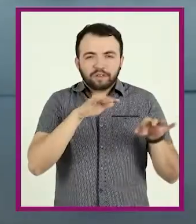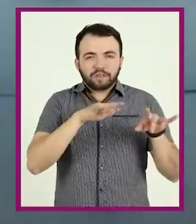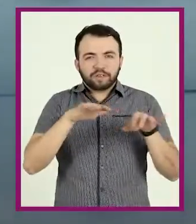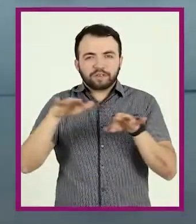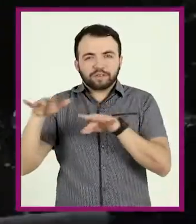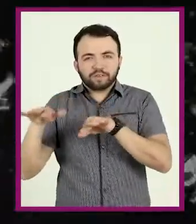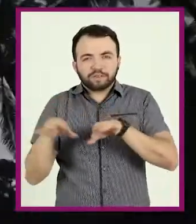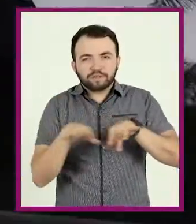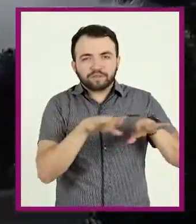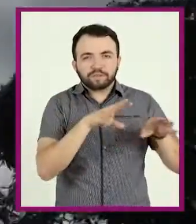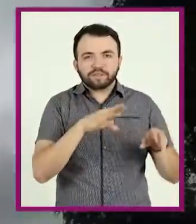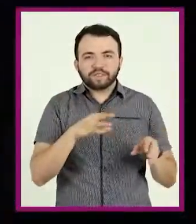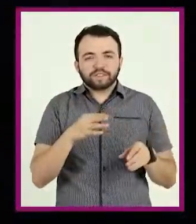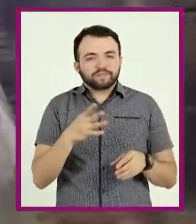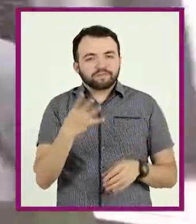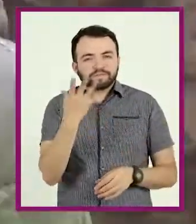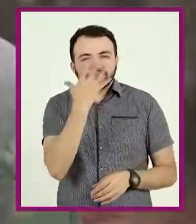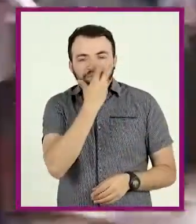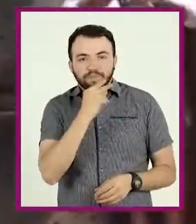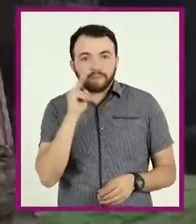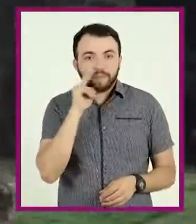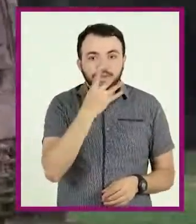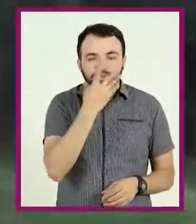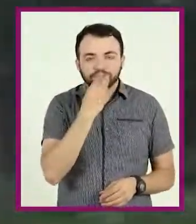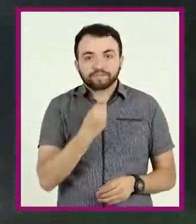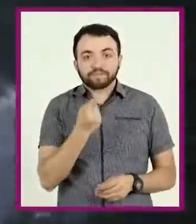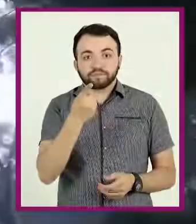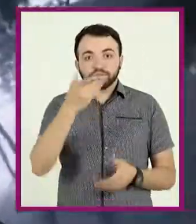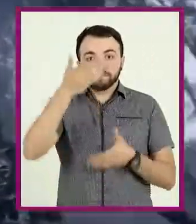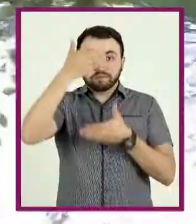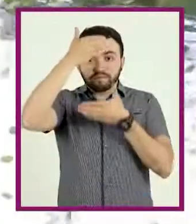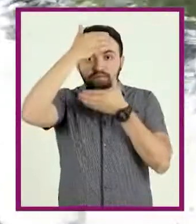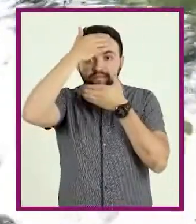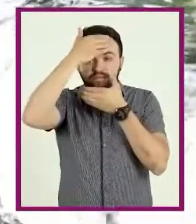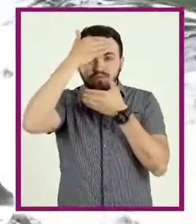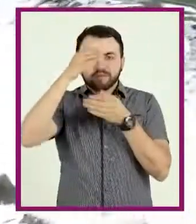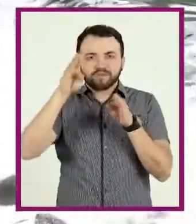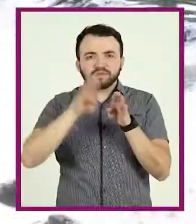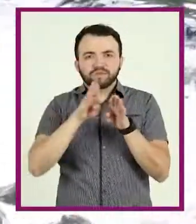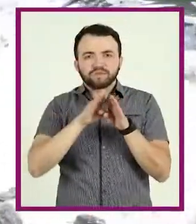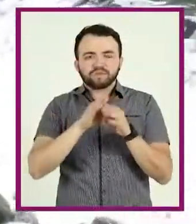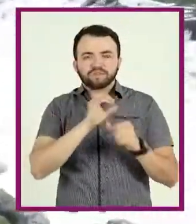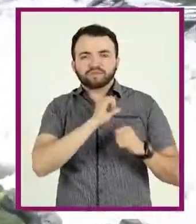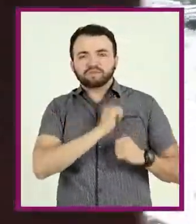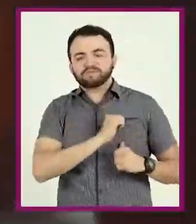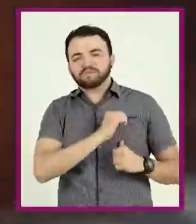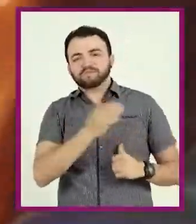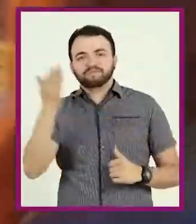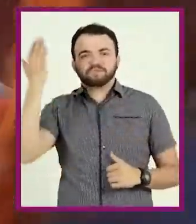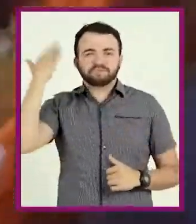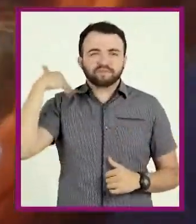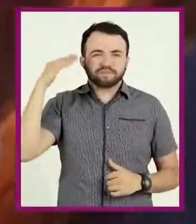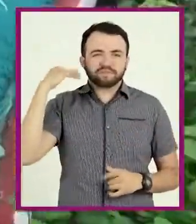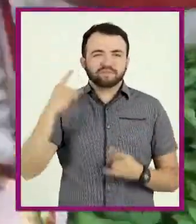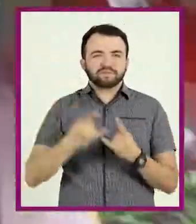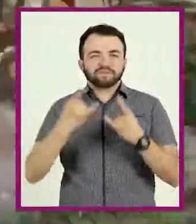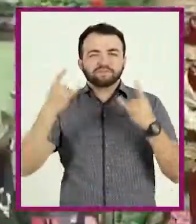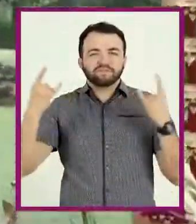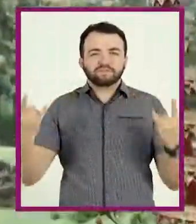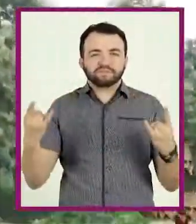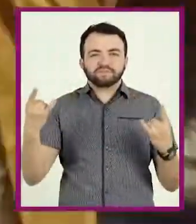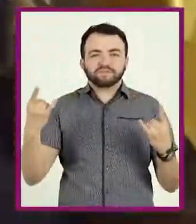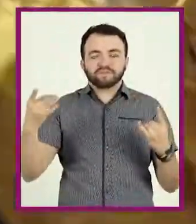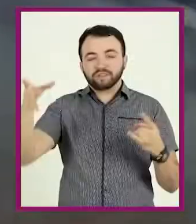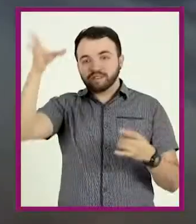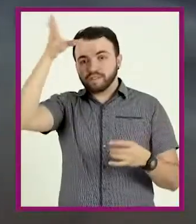de paraíso en la tierra. Los vietnamitas son herederos de una cultura milenaria, cuya influencia principal fue